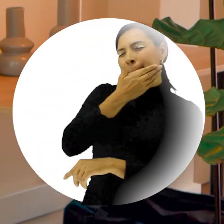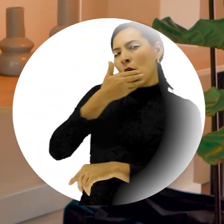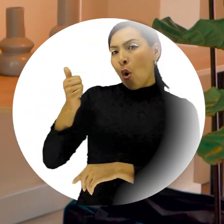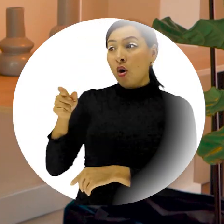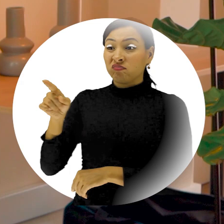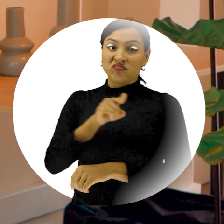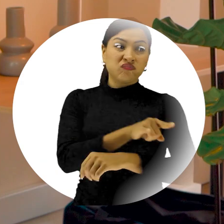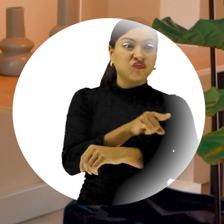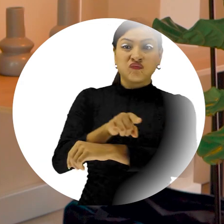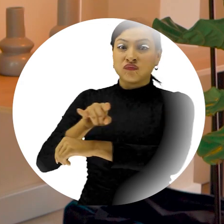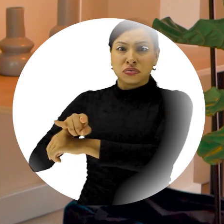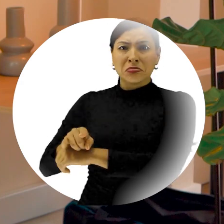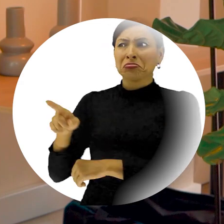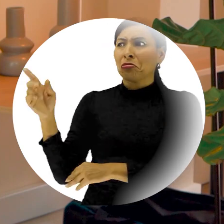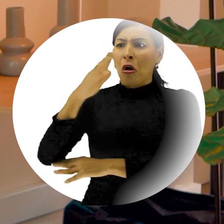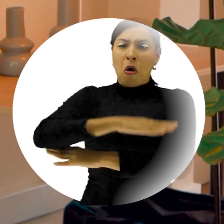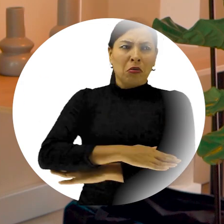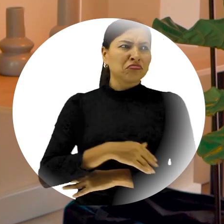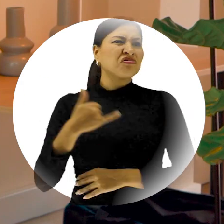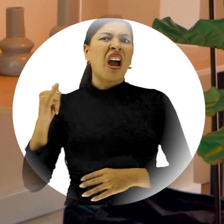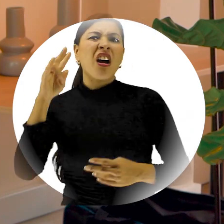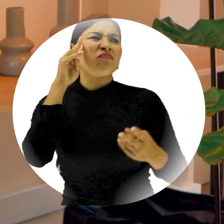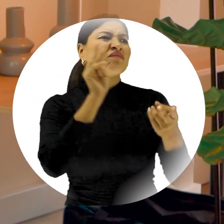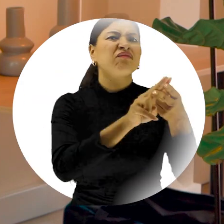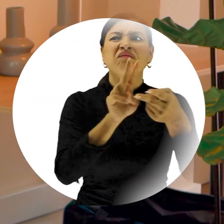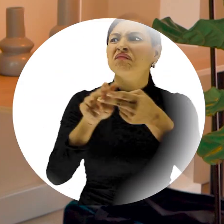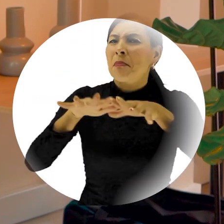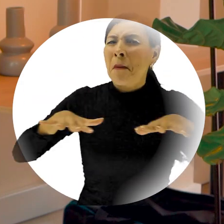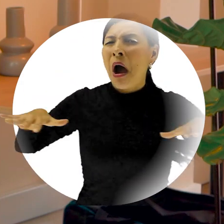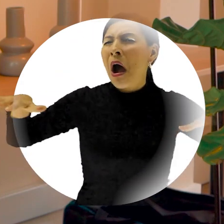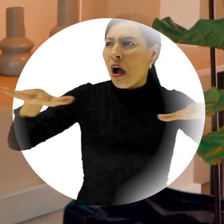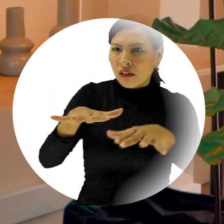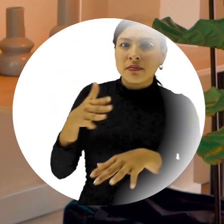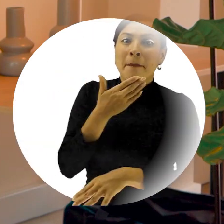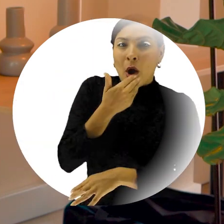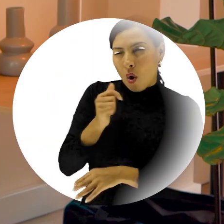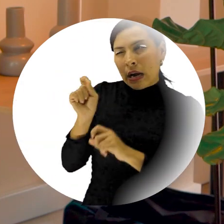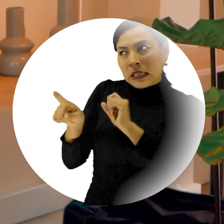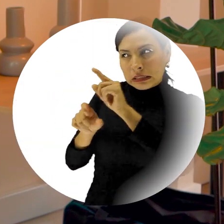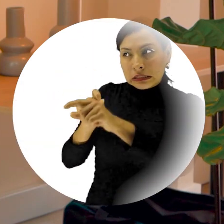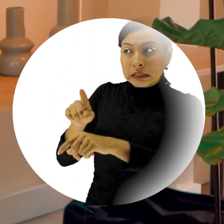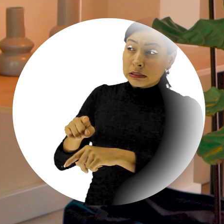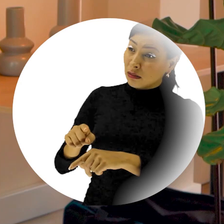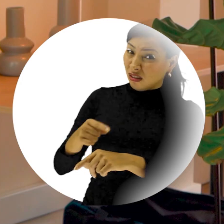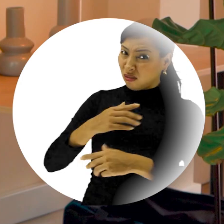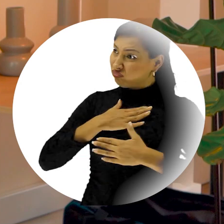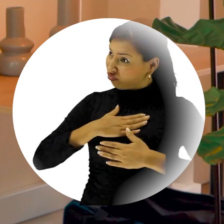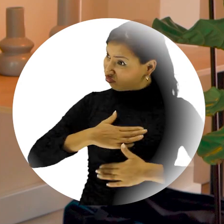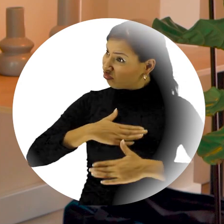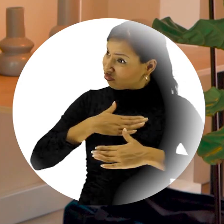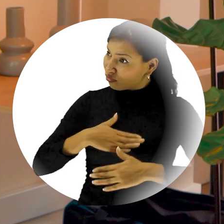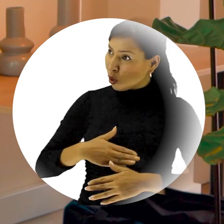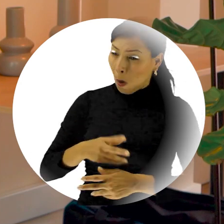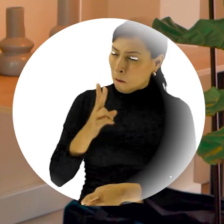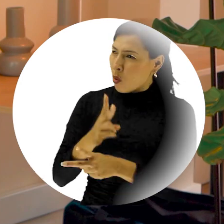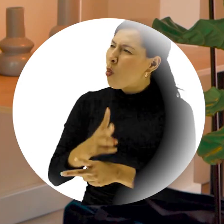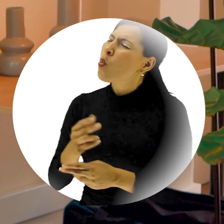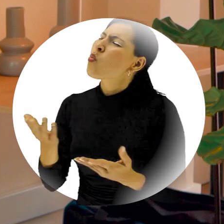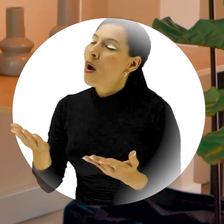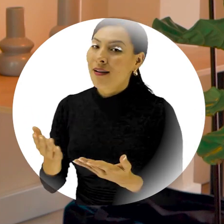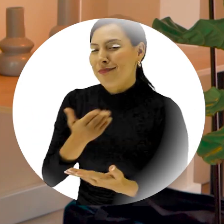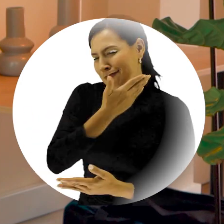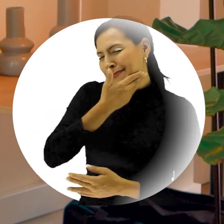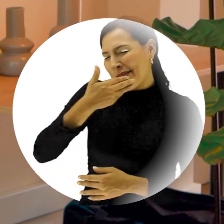seguridad, que al final son las que más viven ahí, qué tal es esa zona, si es segura o no. Y otro pro tip que creo que también nos funcionó muchísimo